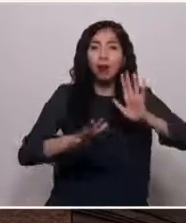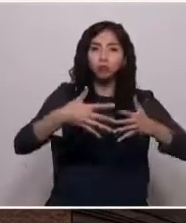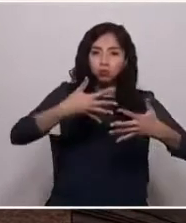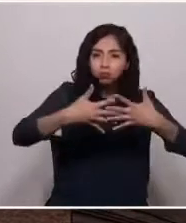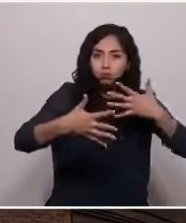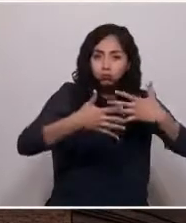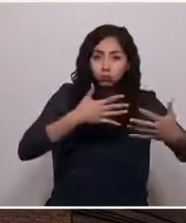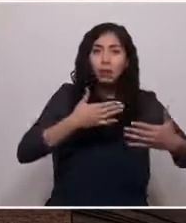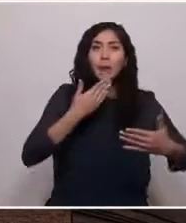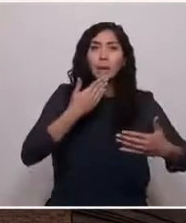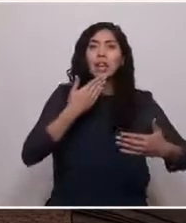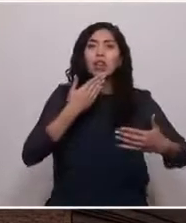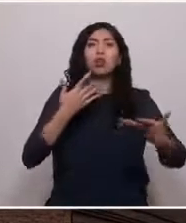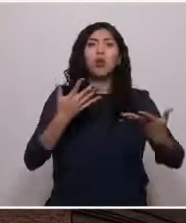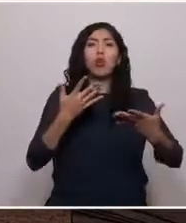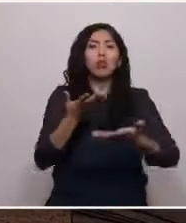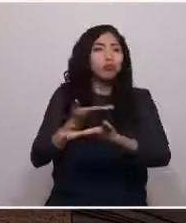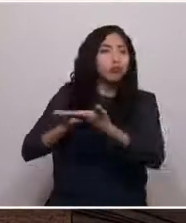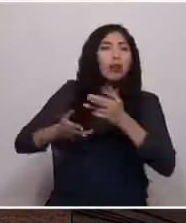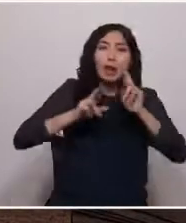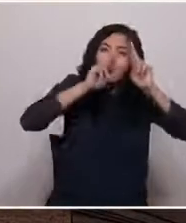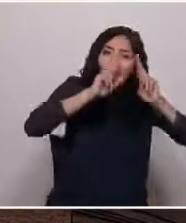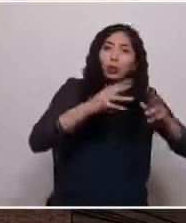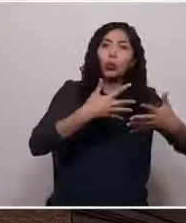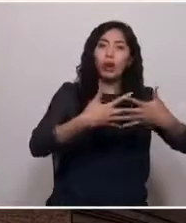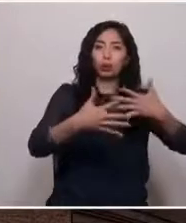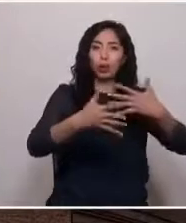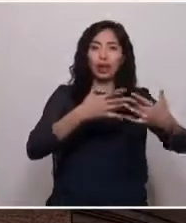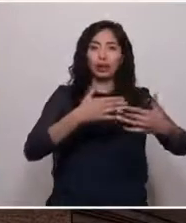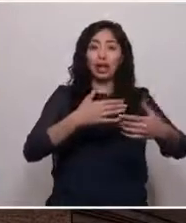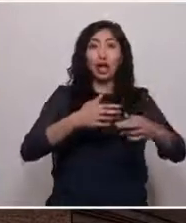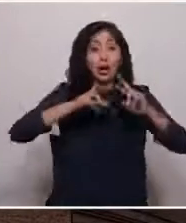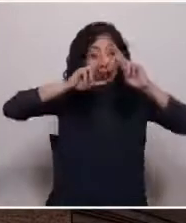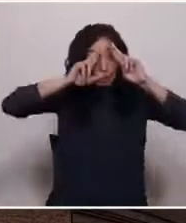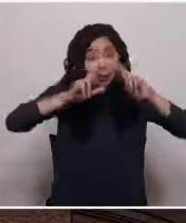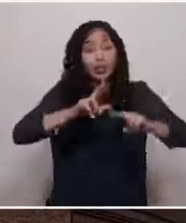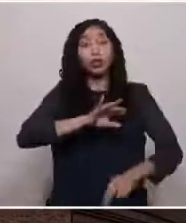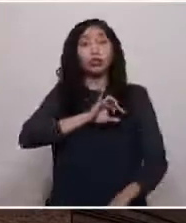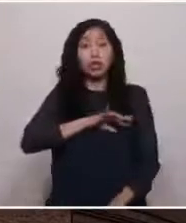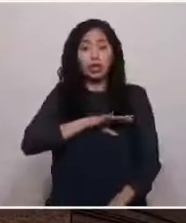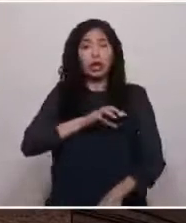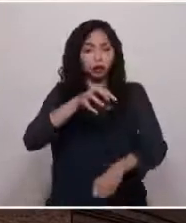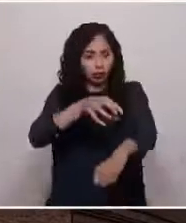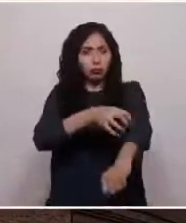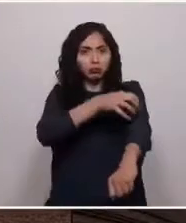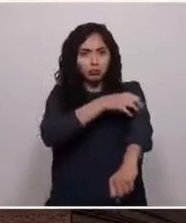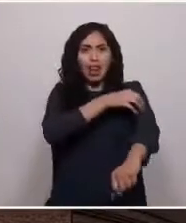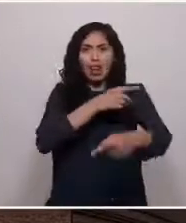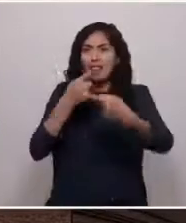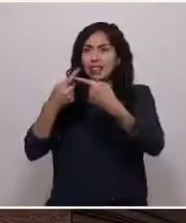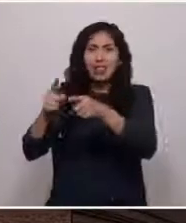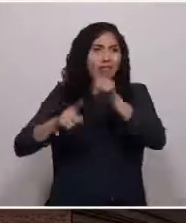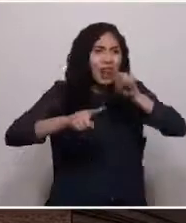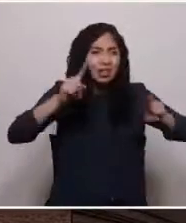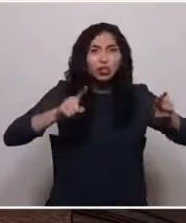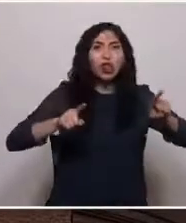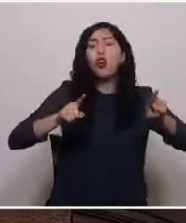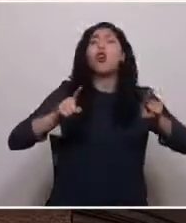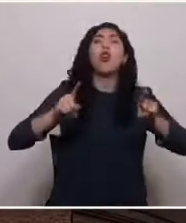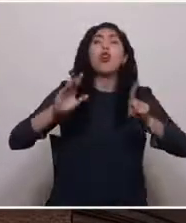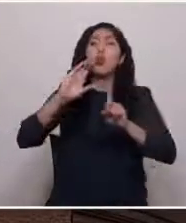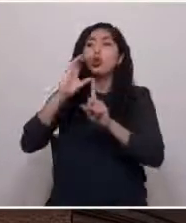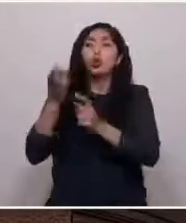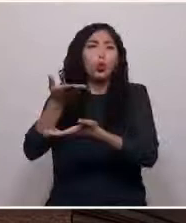respetuosa con la naturaleza respetando un chile territorial diverso multicultural y plurinacional